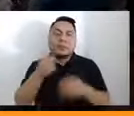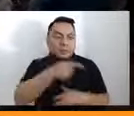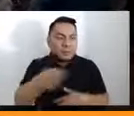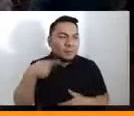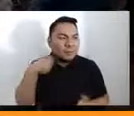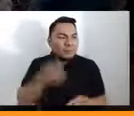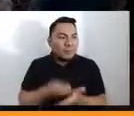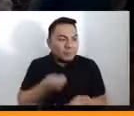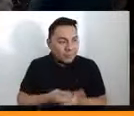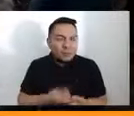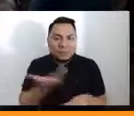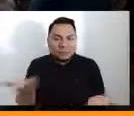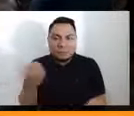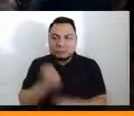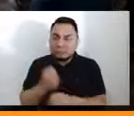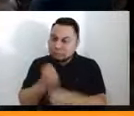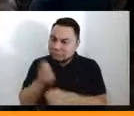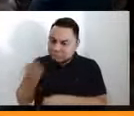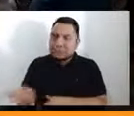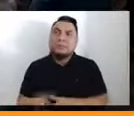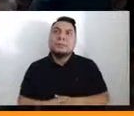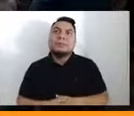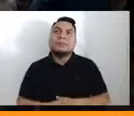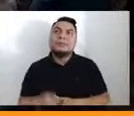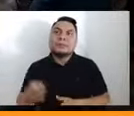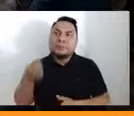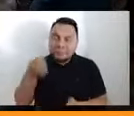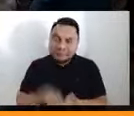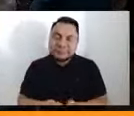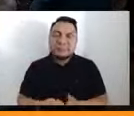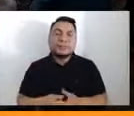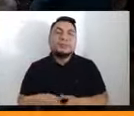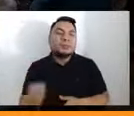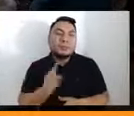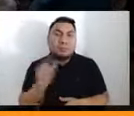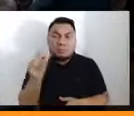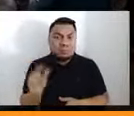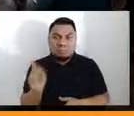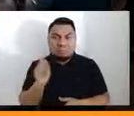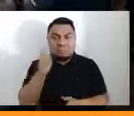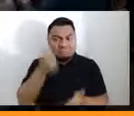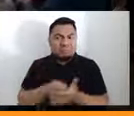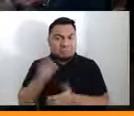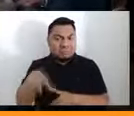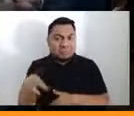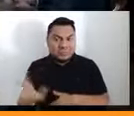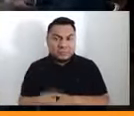para eso se le pagan los sueldos que ganan que no son pocos